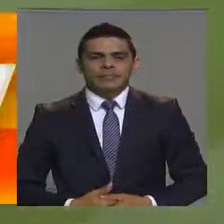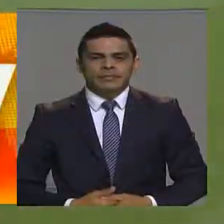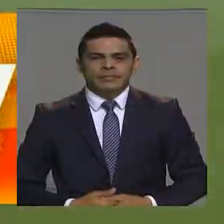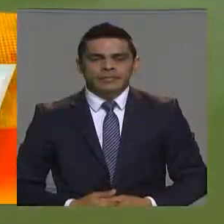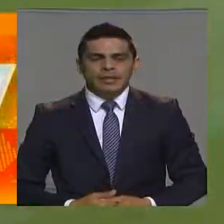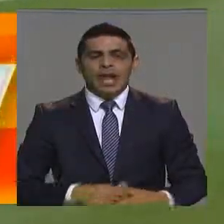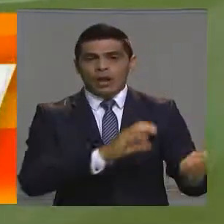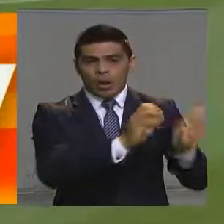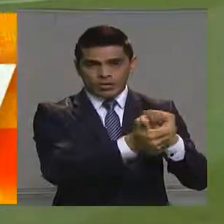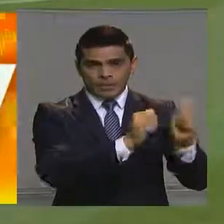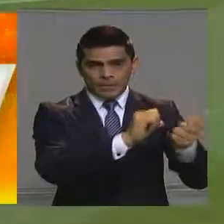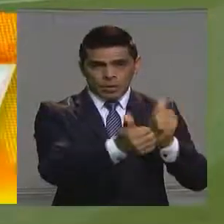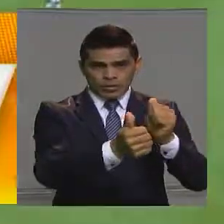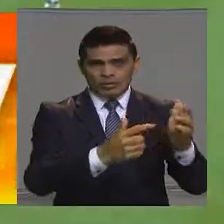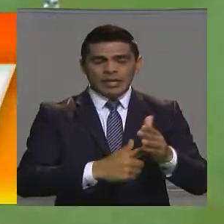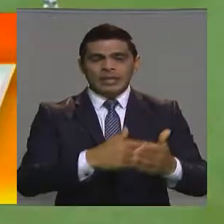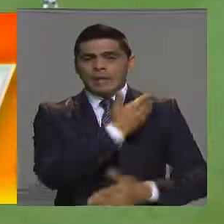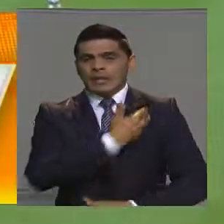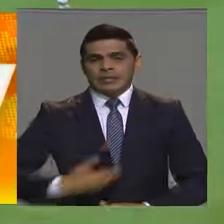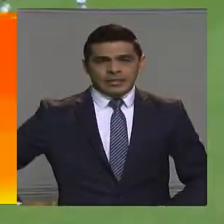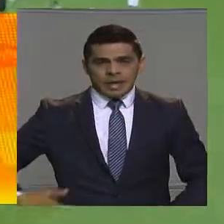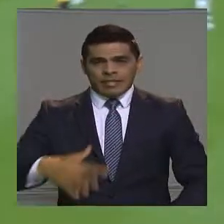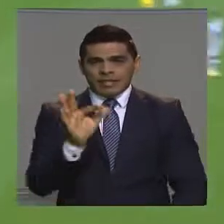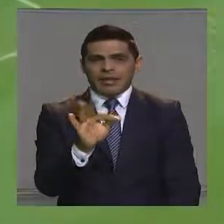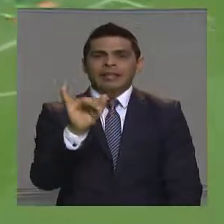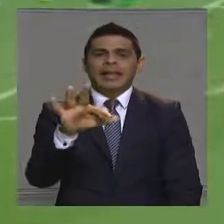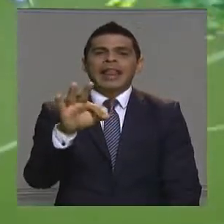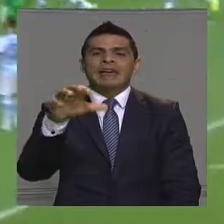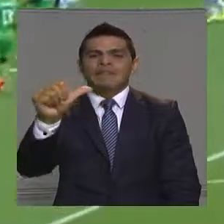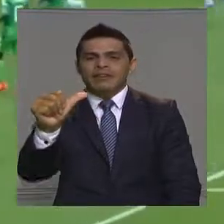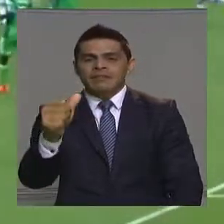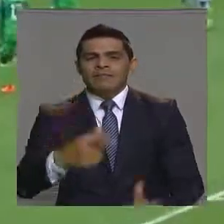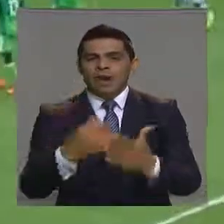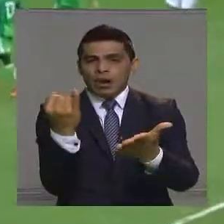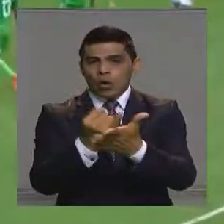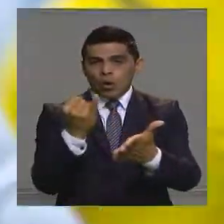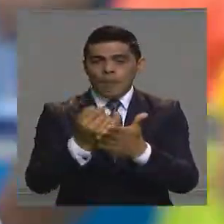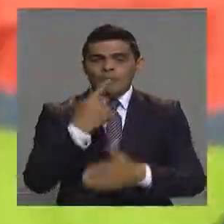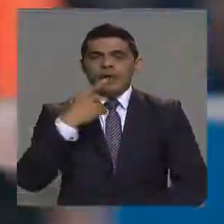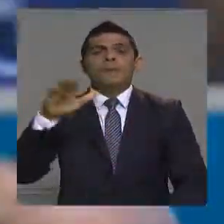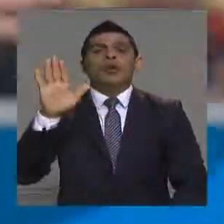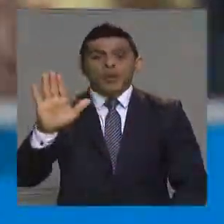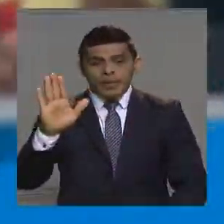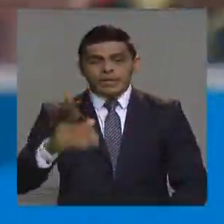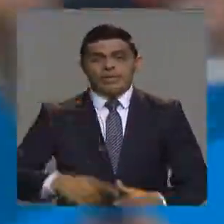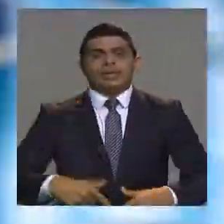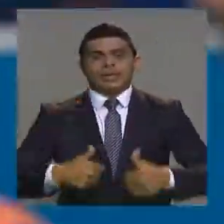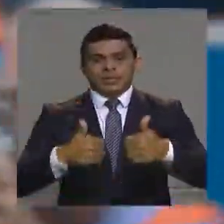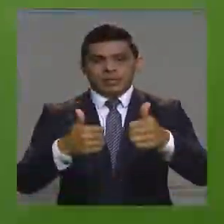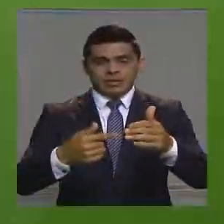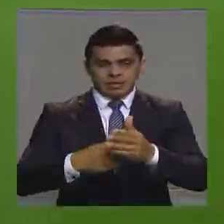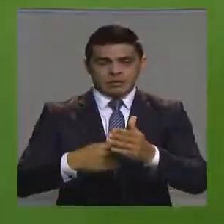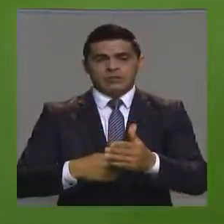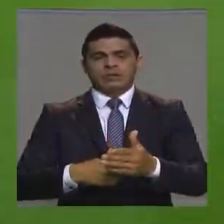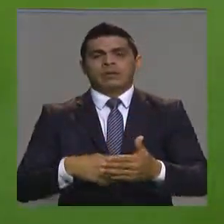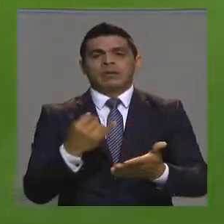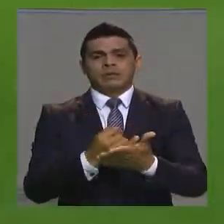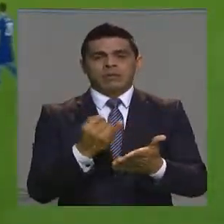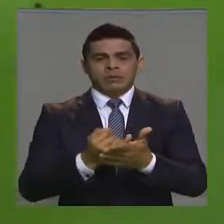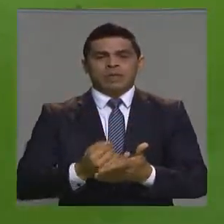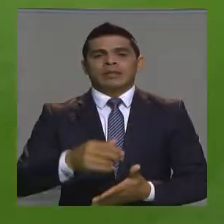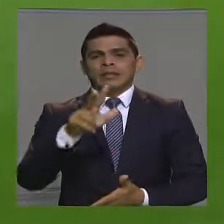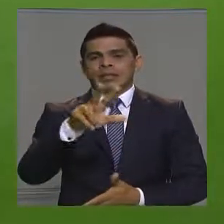En los deportes, presidente de la FIFA, Gianni Infantino, cumple su promesa y lleva el Mundial de 32 a